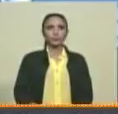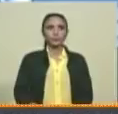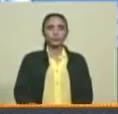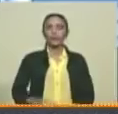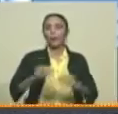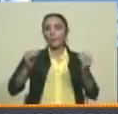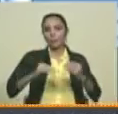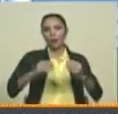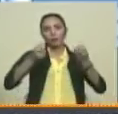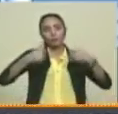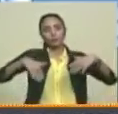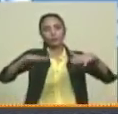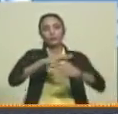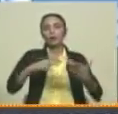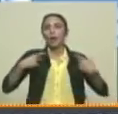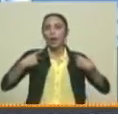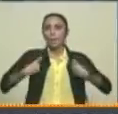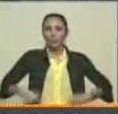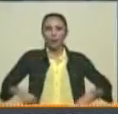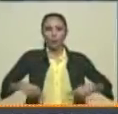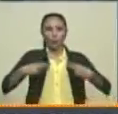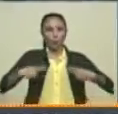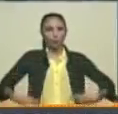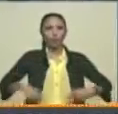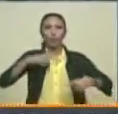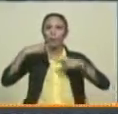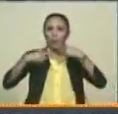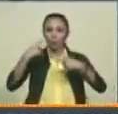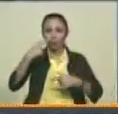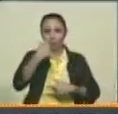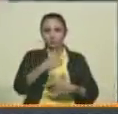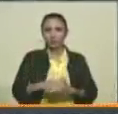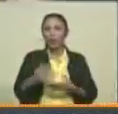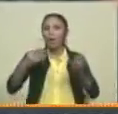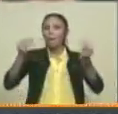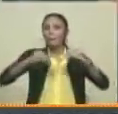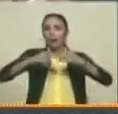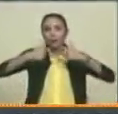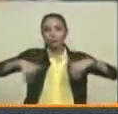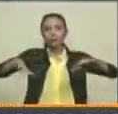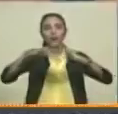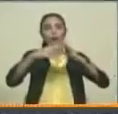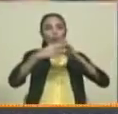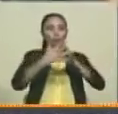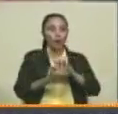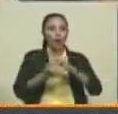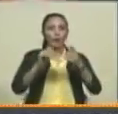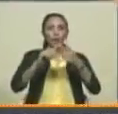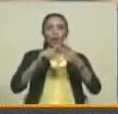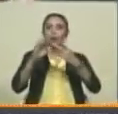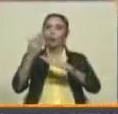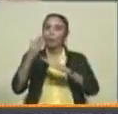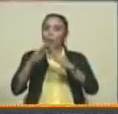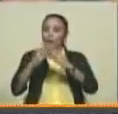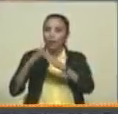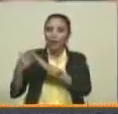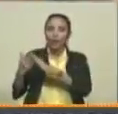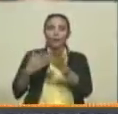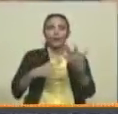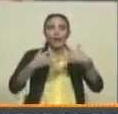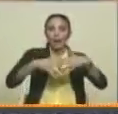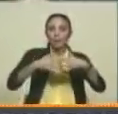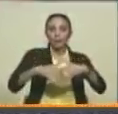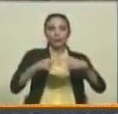expandir la milicia nacional bolivariana, los cuerpos de combatientes en los barrios, en las comunidades y en las fábricas